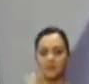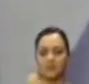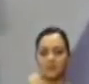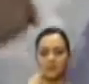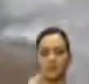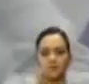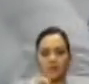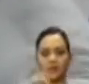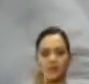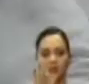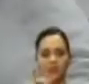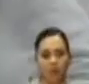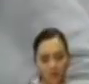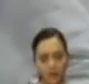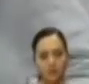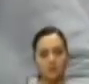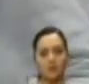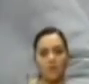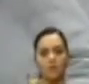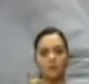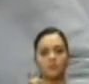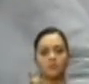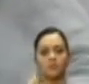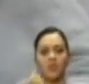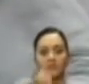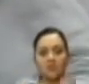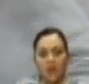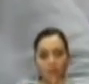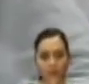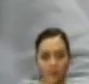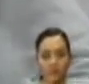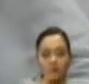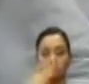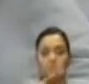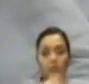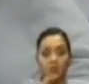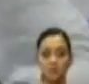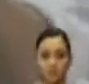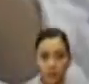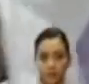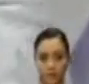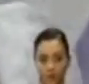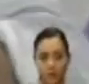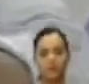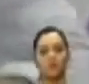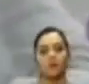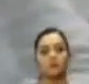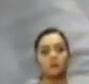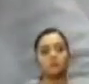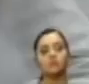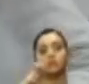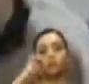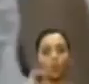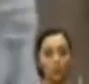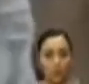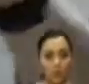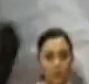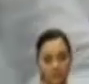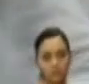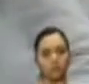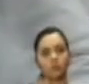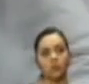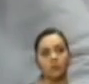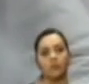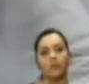Samanes, los parques lineales del Salado. Y ahora, eso es turismo, pero es gracias a lo otro que se puede hacer, el parque